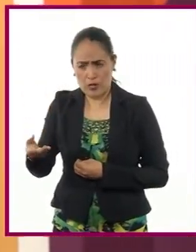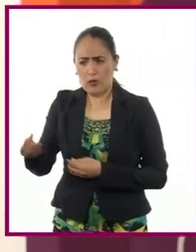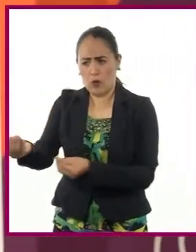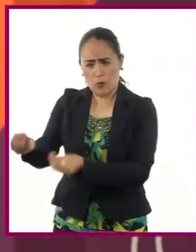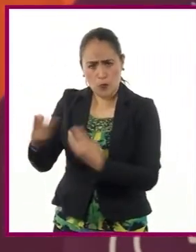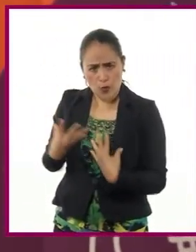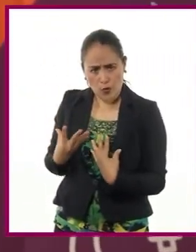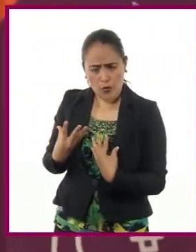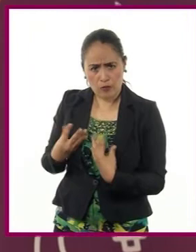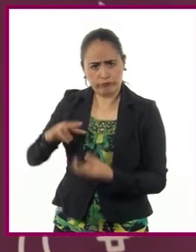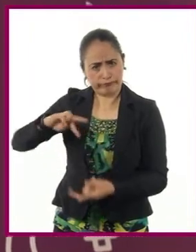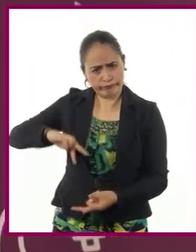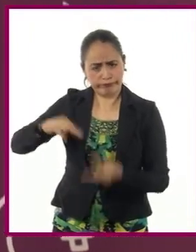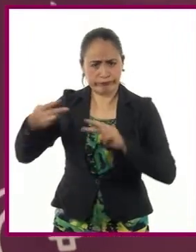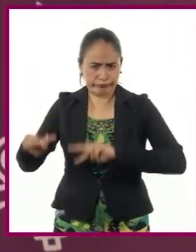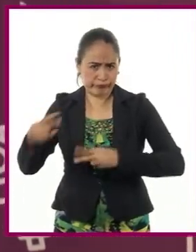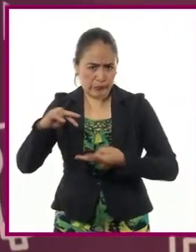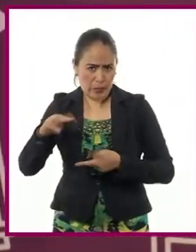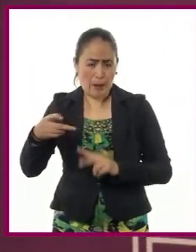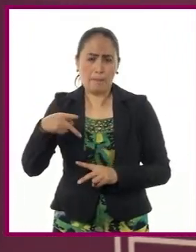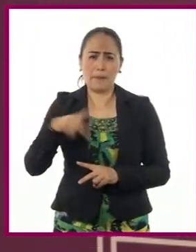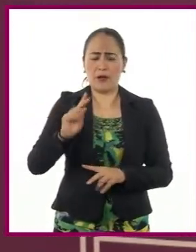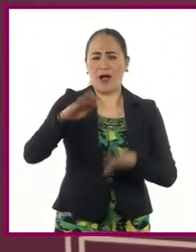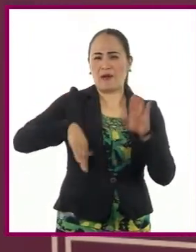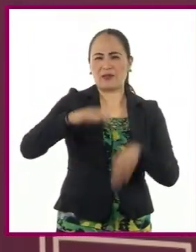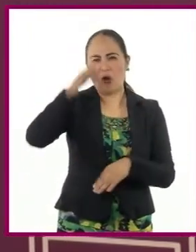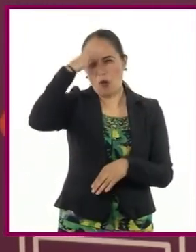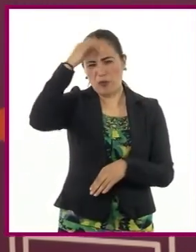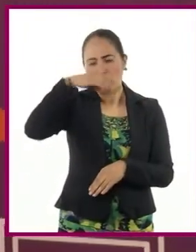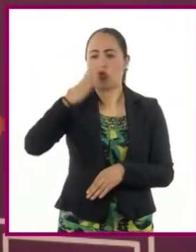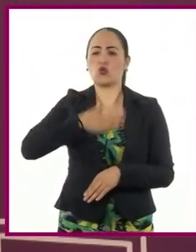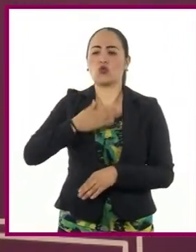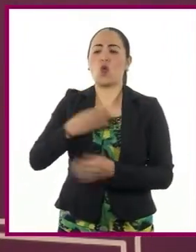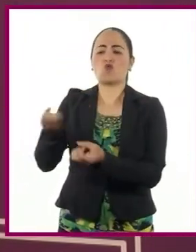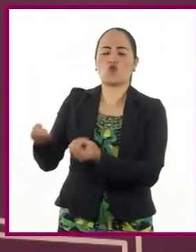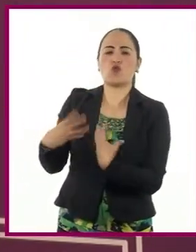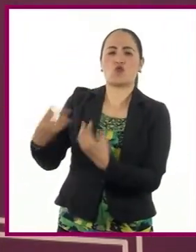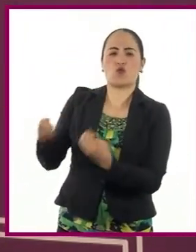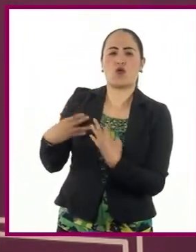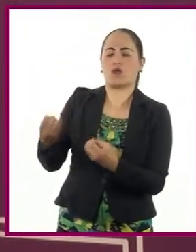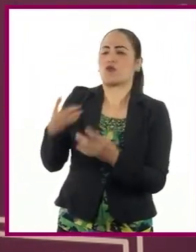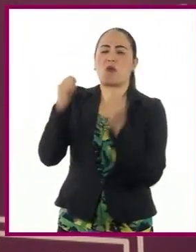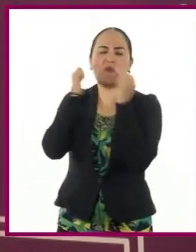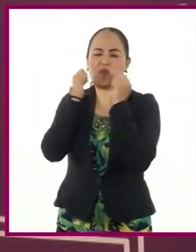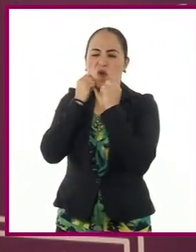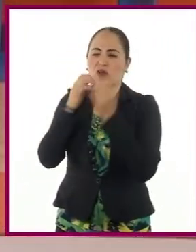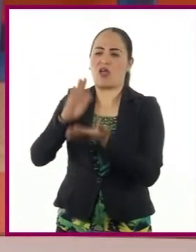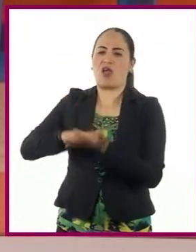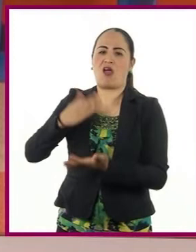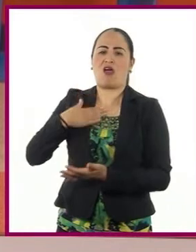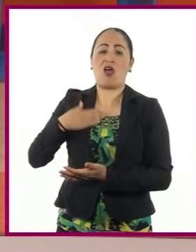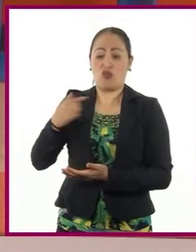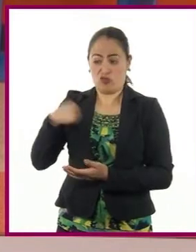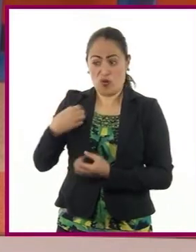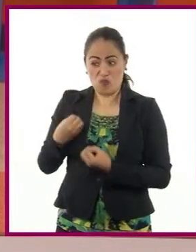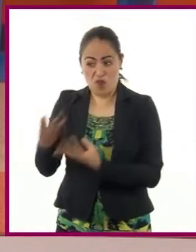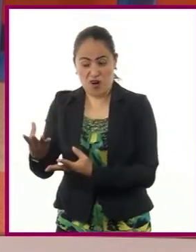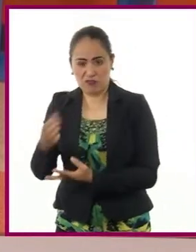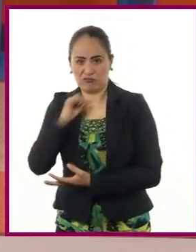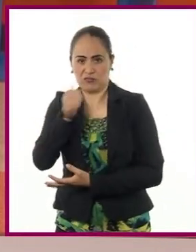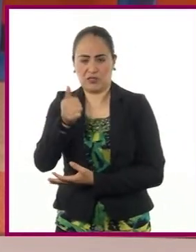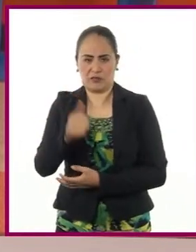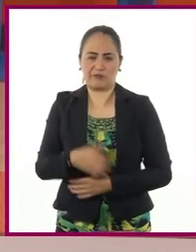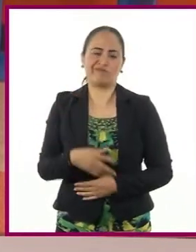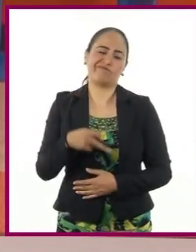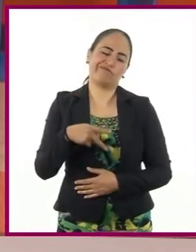percibimos que algunas opiniones apuntan hacia obtener lo que quiero como sea y sin perder nada. Lamentablemente no